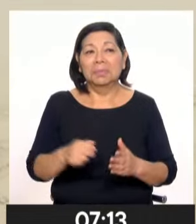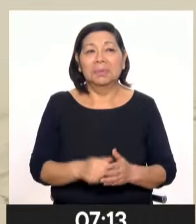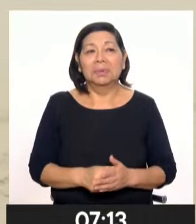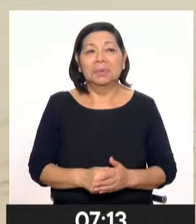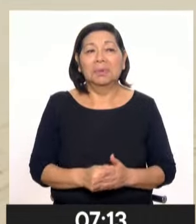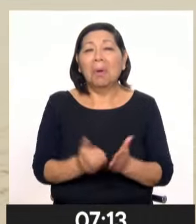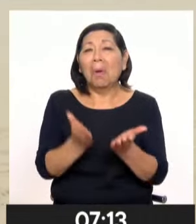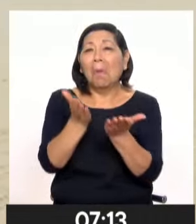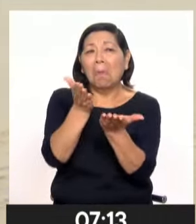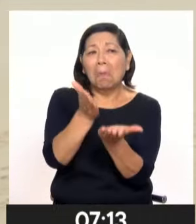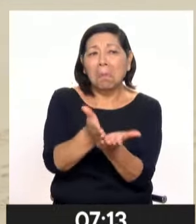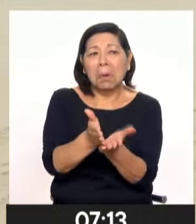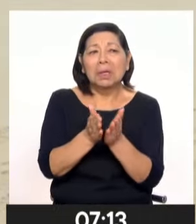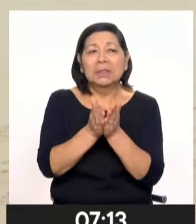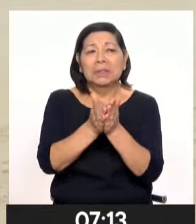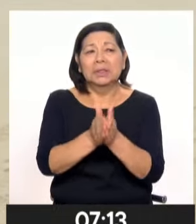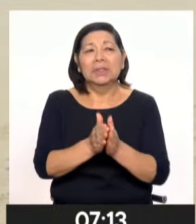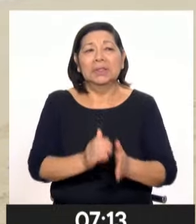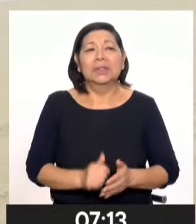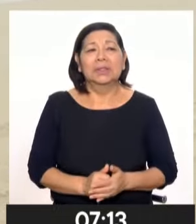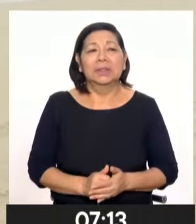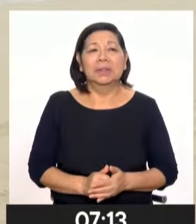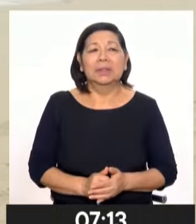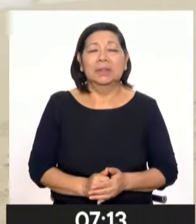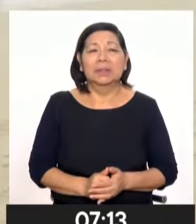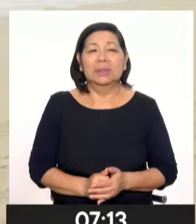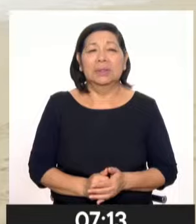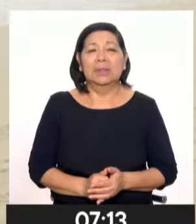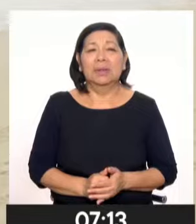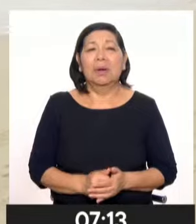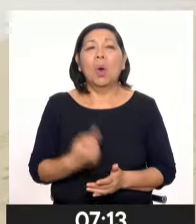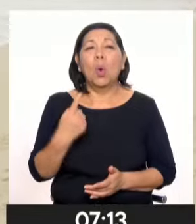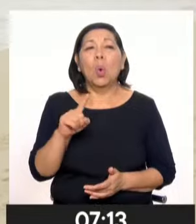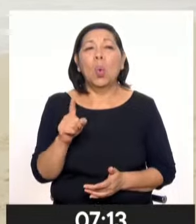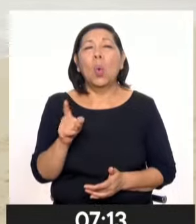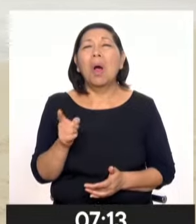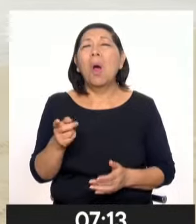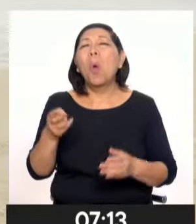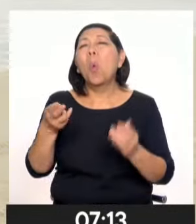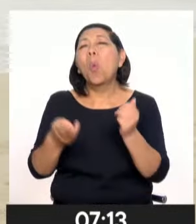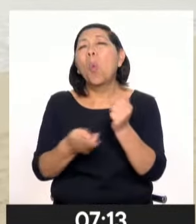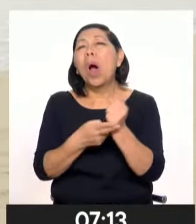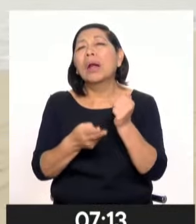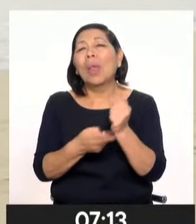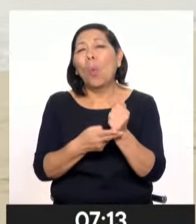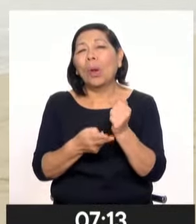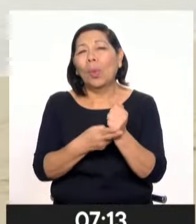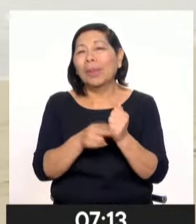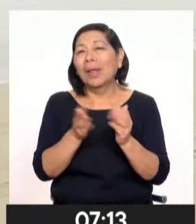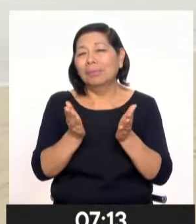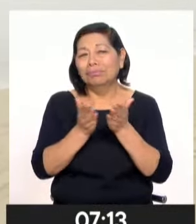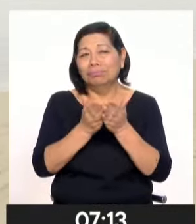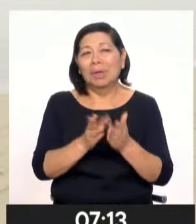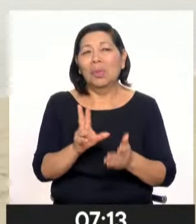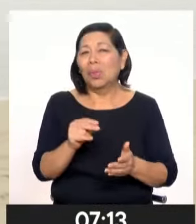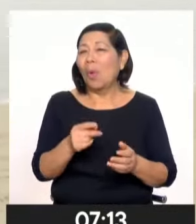solamente ha parado nada más este barco supuestamente lo utilizan como un almacén nada más allá este no tiene